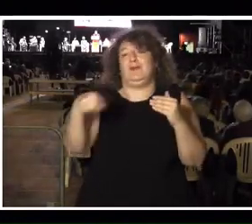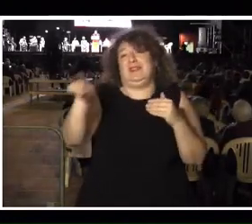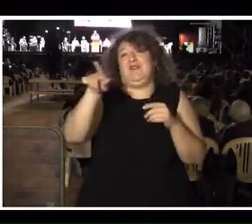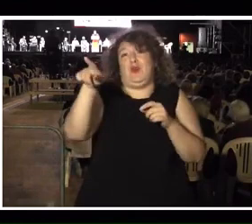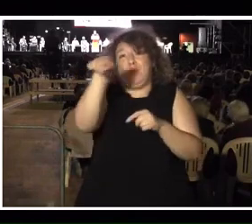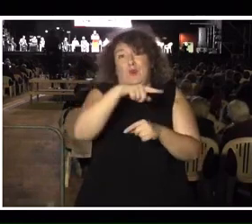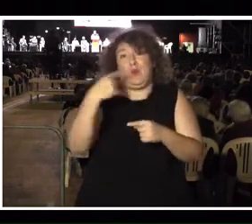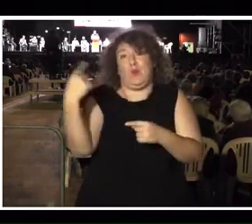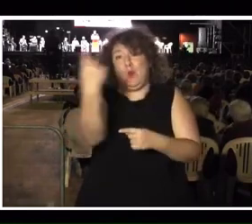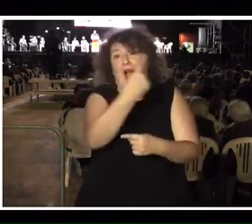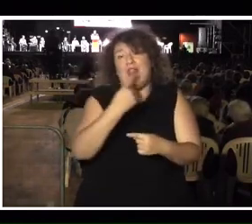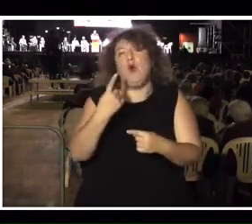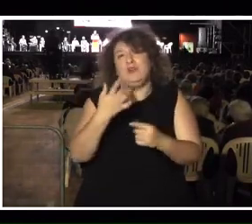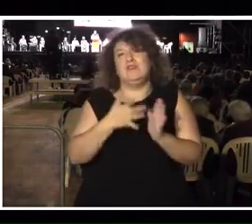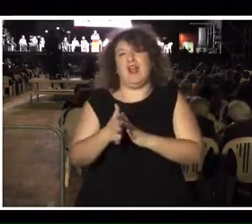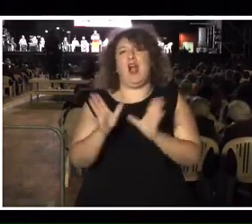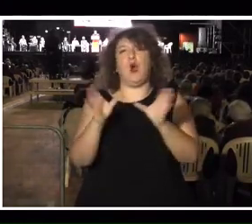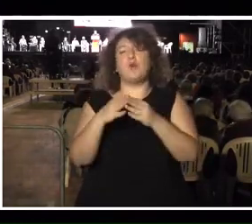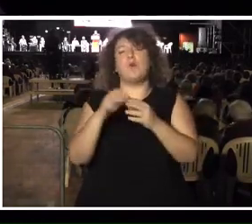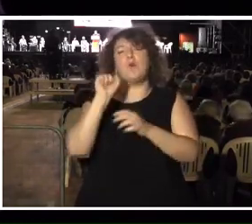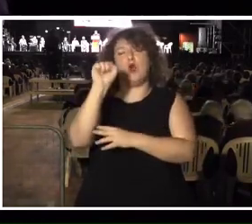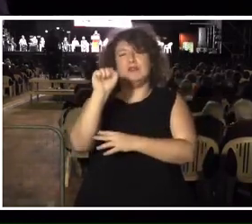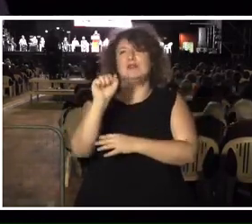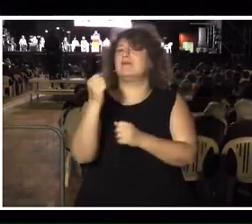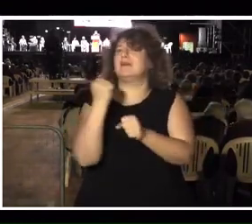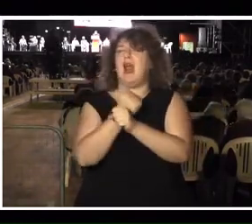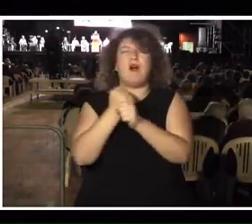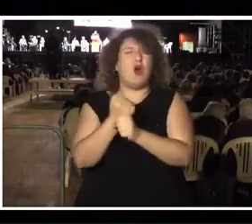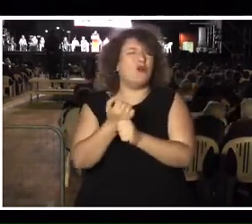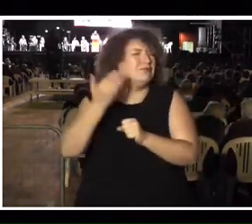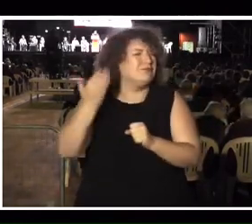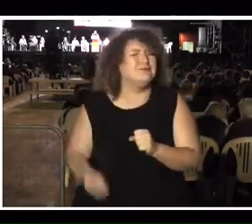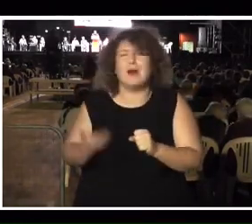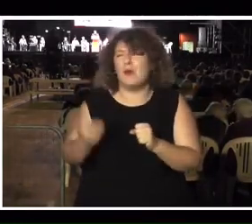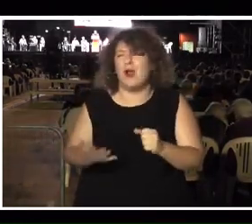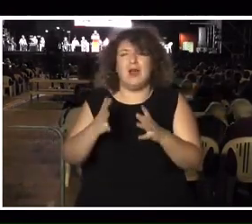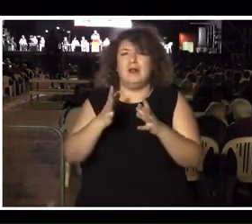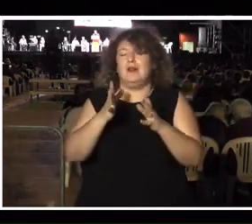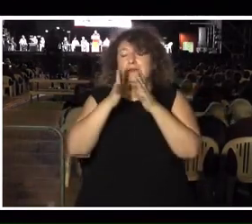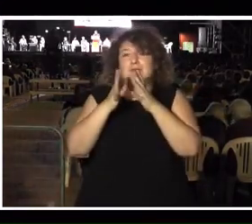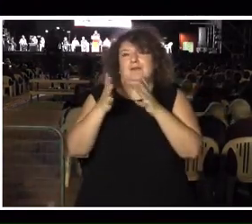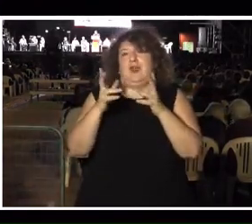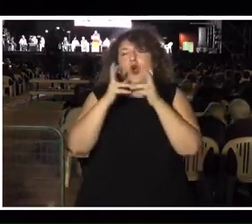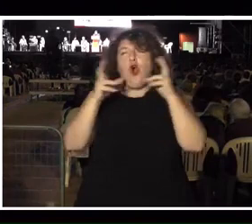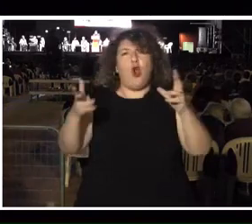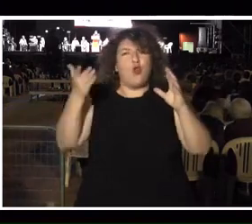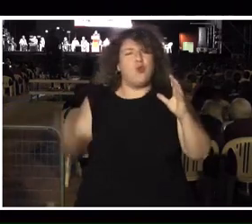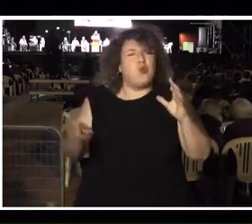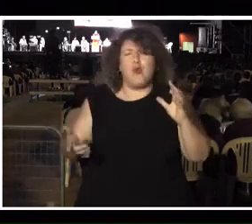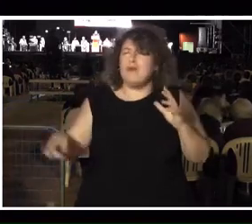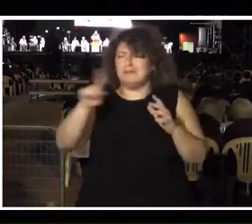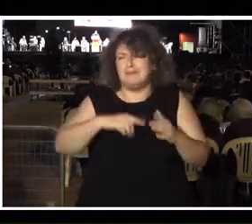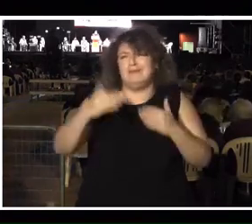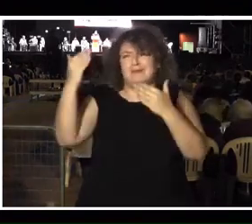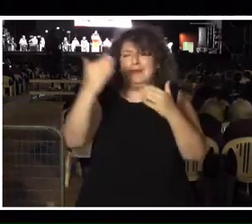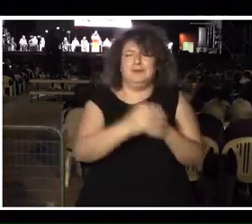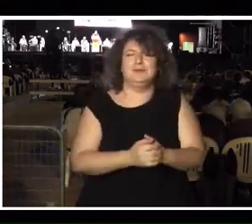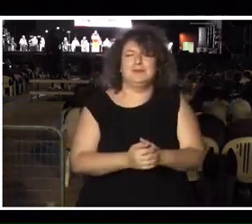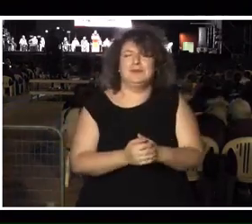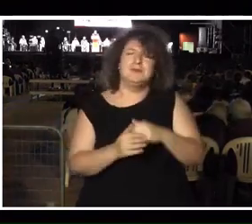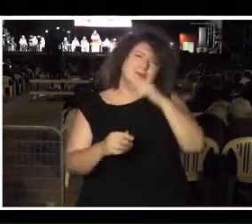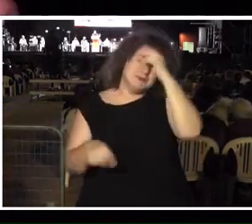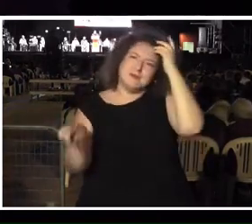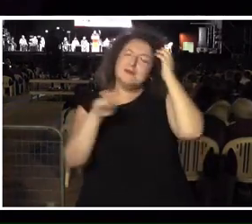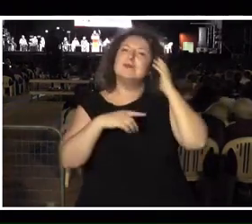Comunista. Gracias por vuestro impresionante trabajo, camaradas. Y además, como en cada edición, se impone reivindicar